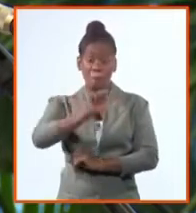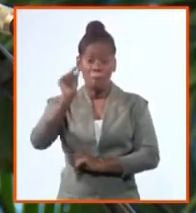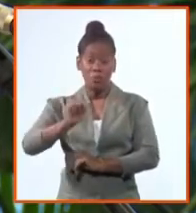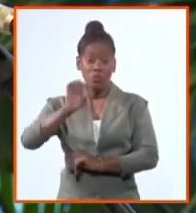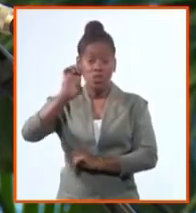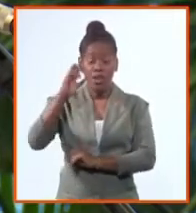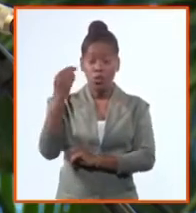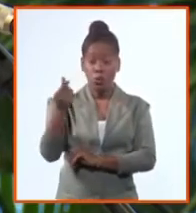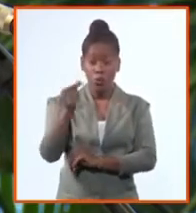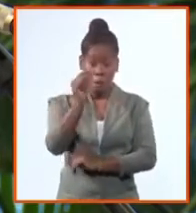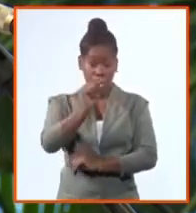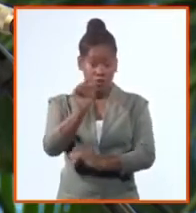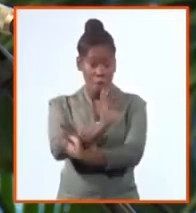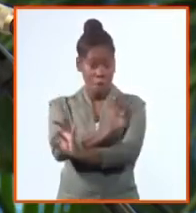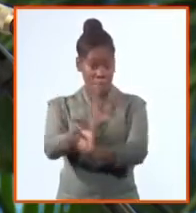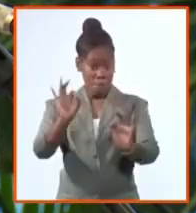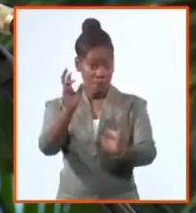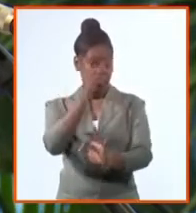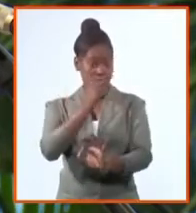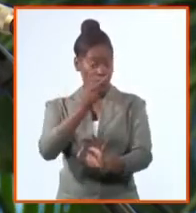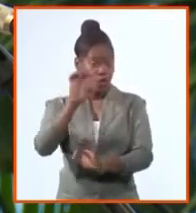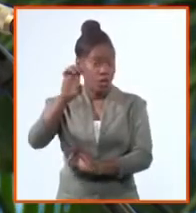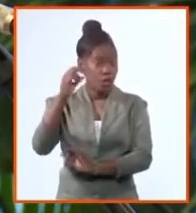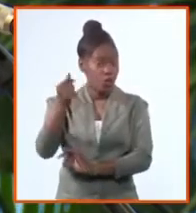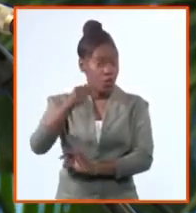los especialistas de la economía,